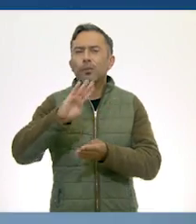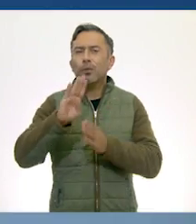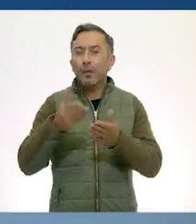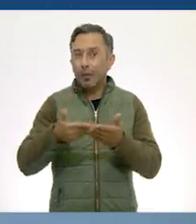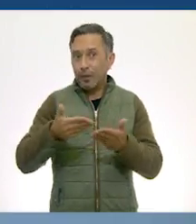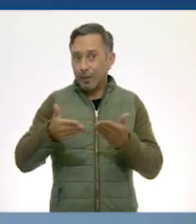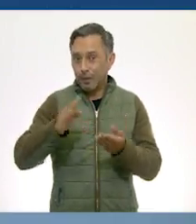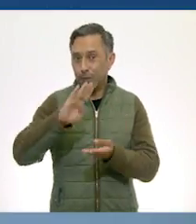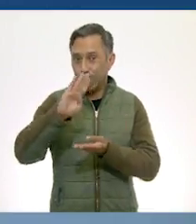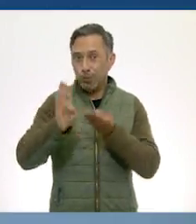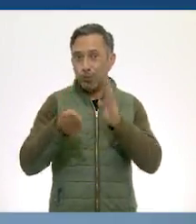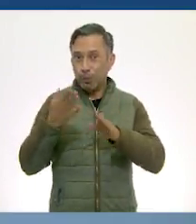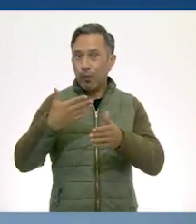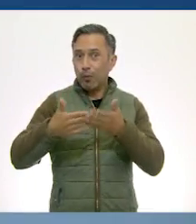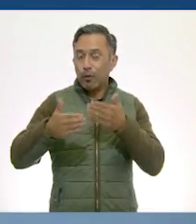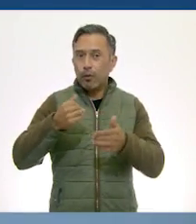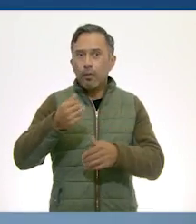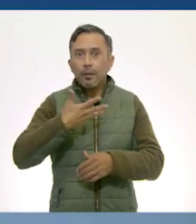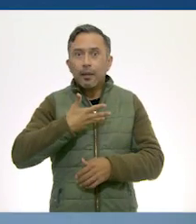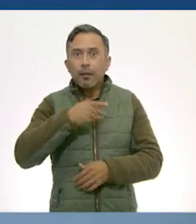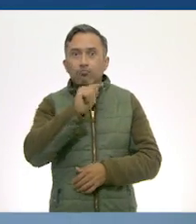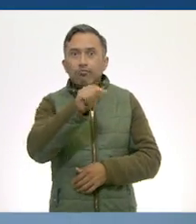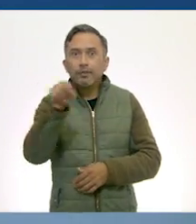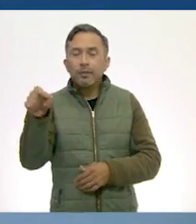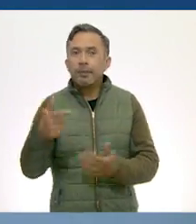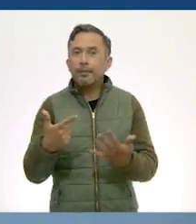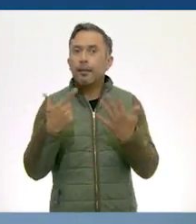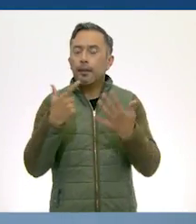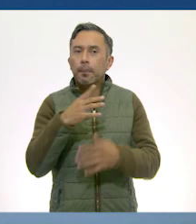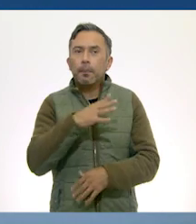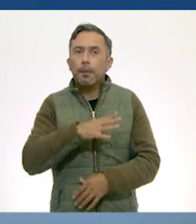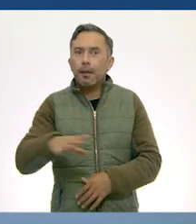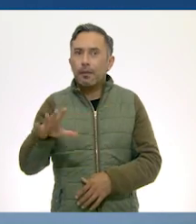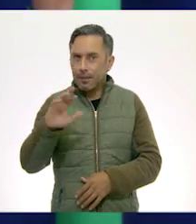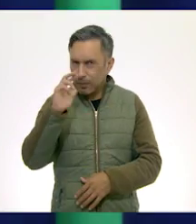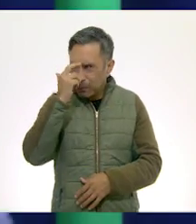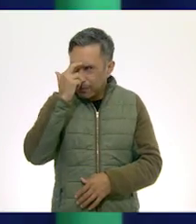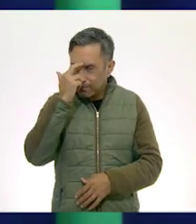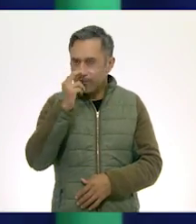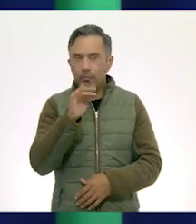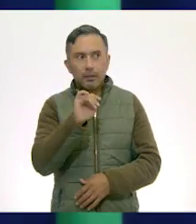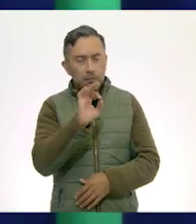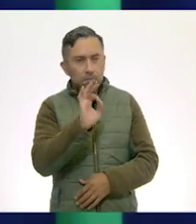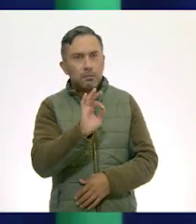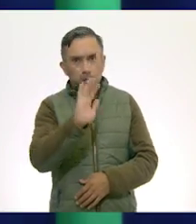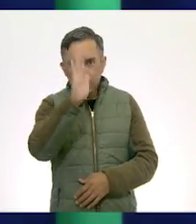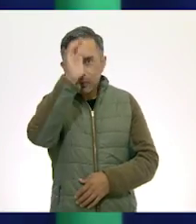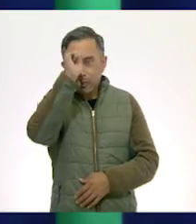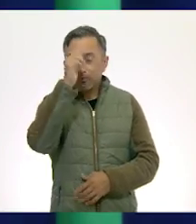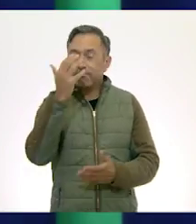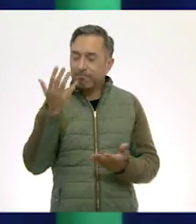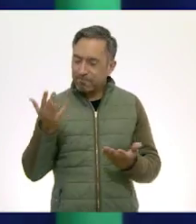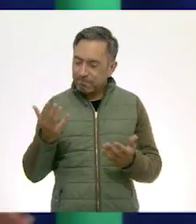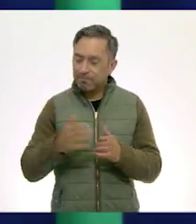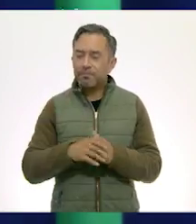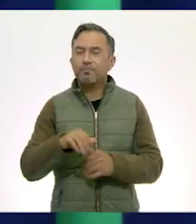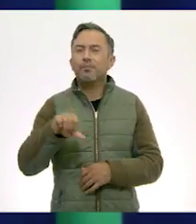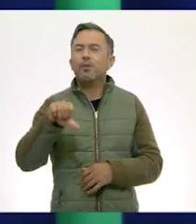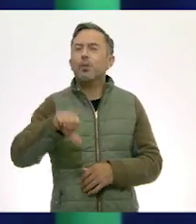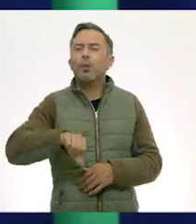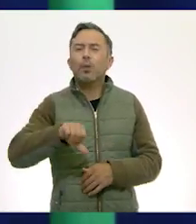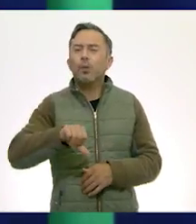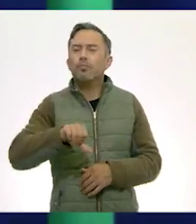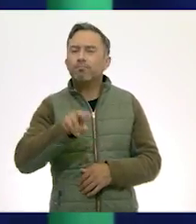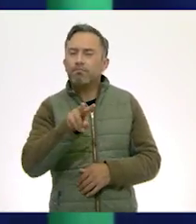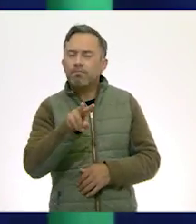moderno? Sí, me acuerdo perfecto, maestra. ¿Sí? Pues bien, el día de hoy reconoceremos cómo